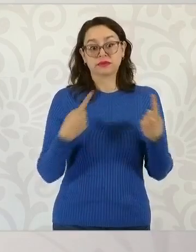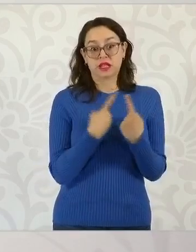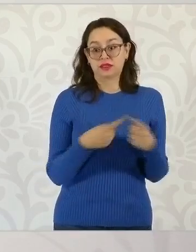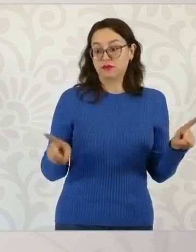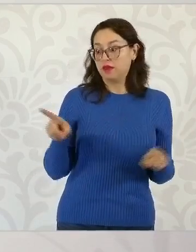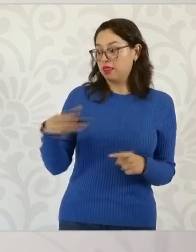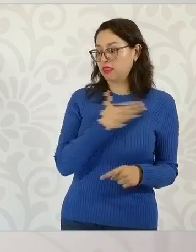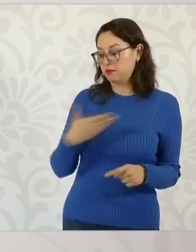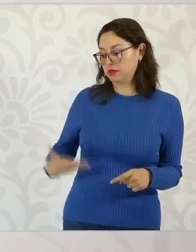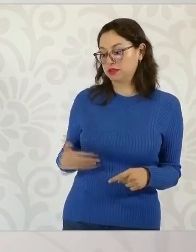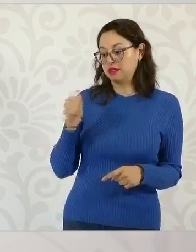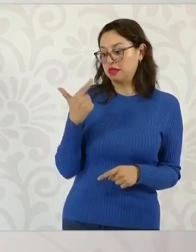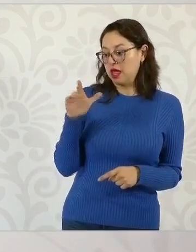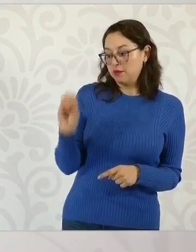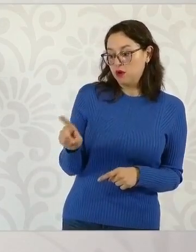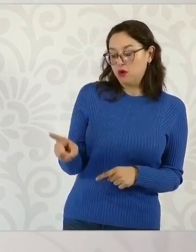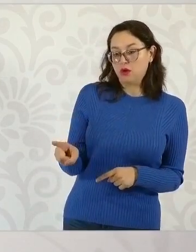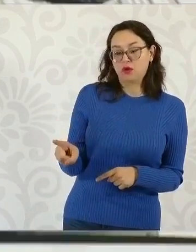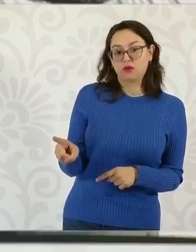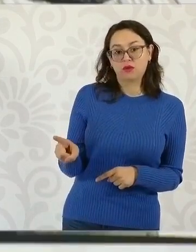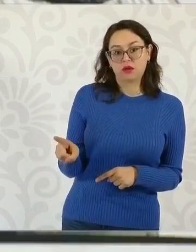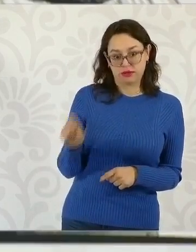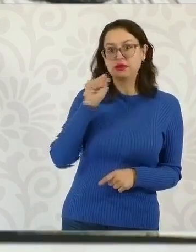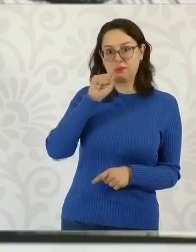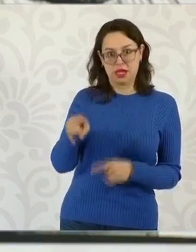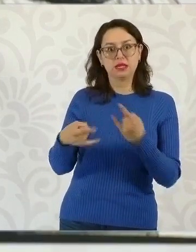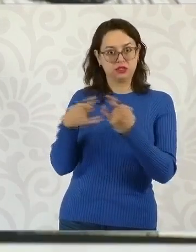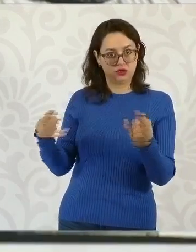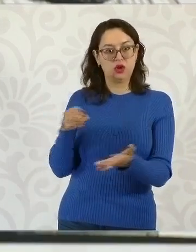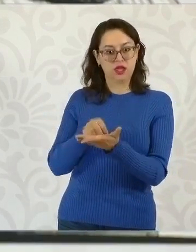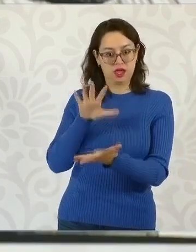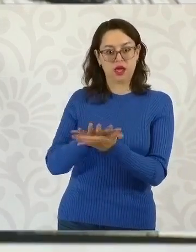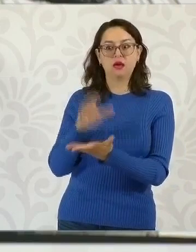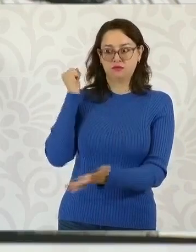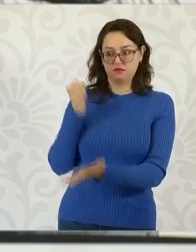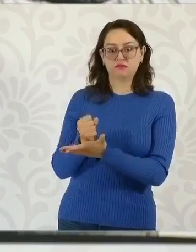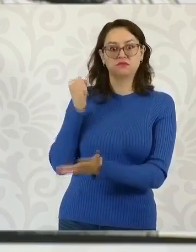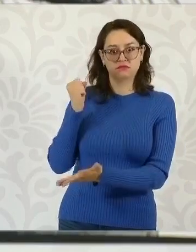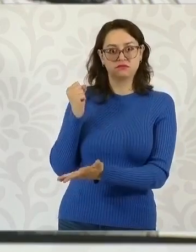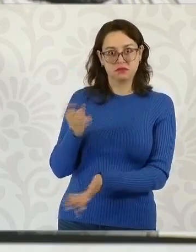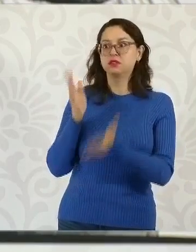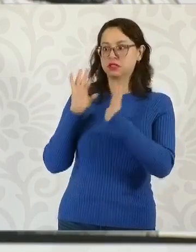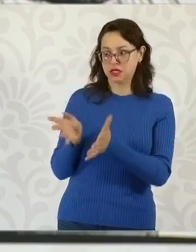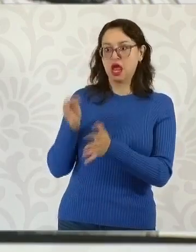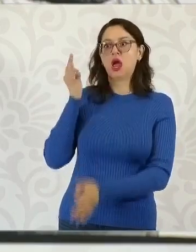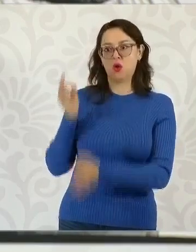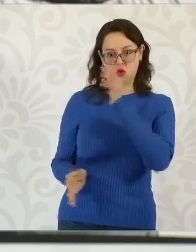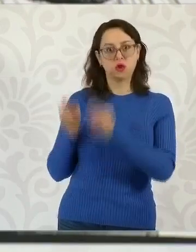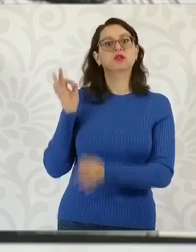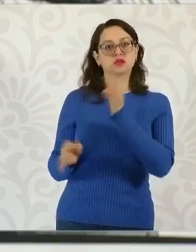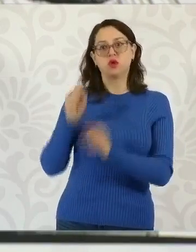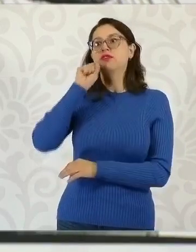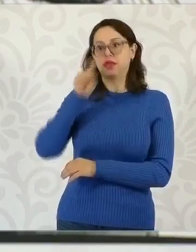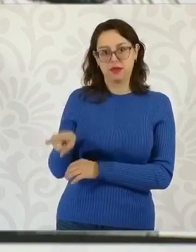López Obrador, que también el pueblo de México